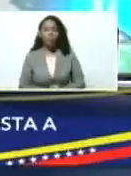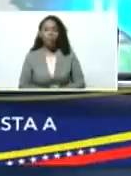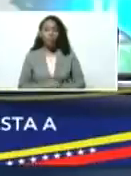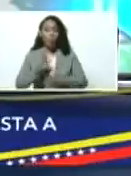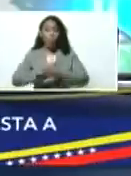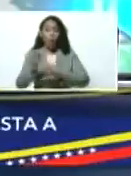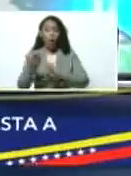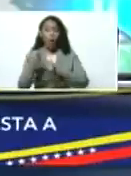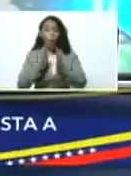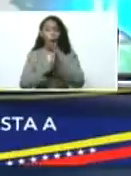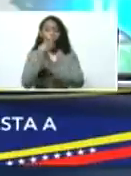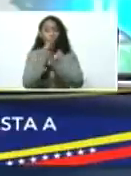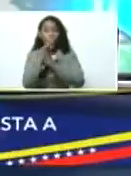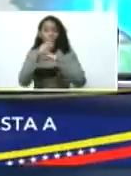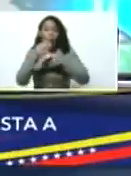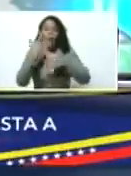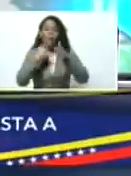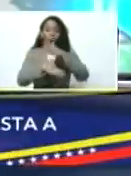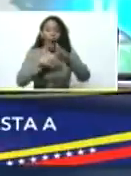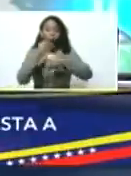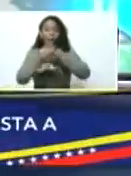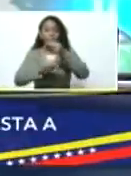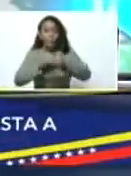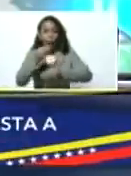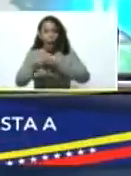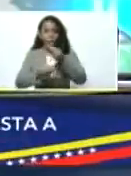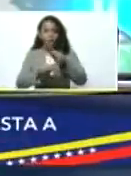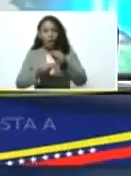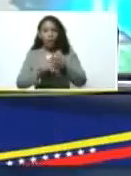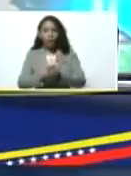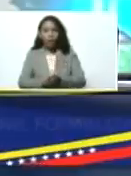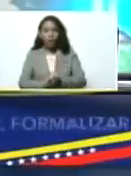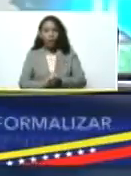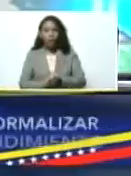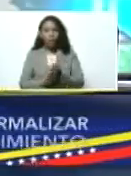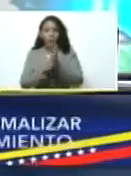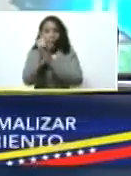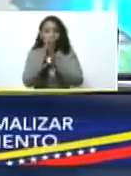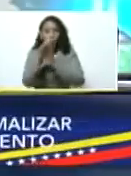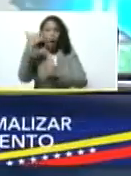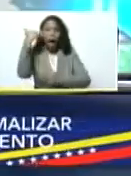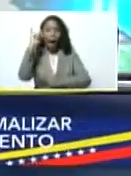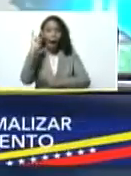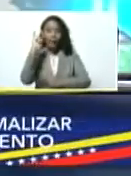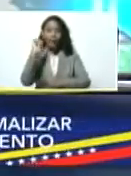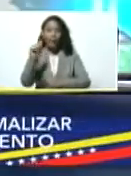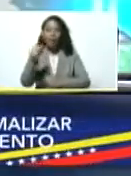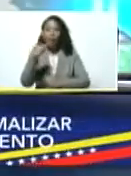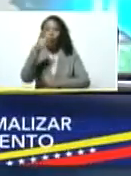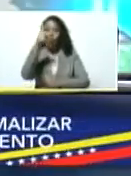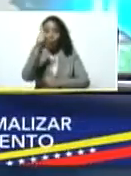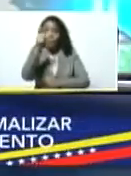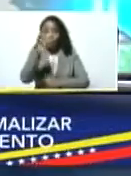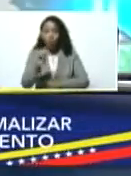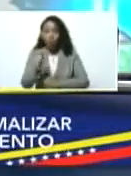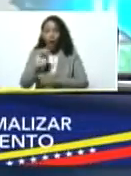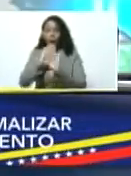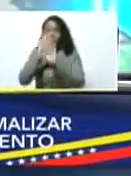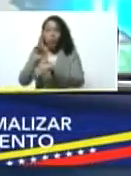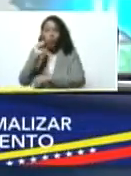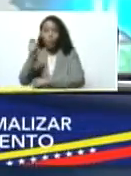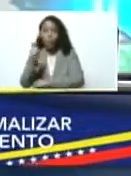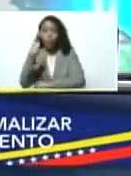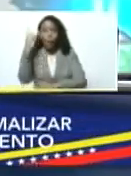Porque los emprendedores van generando. El emprendedor tiene un proveedor y miles de emprendedores